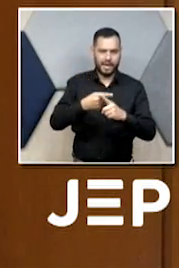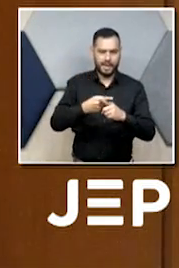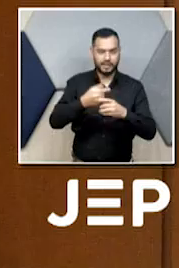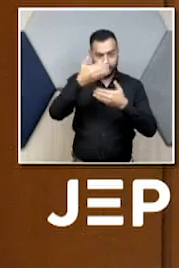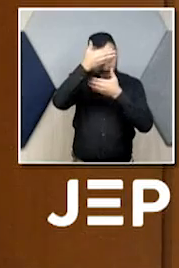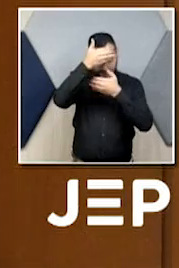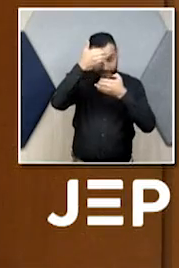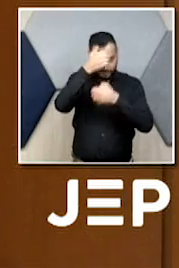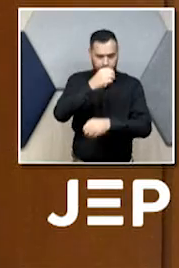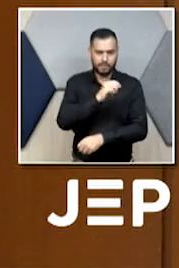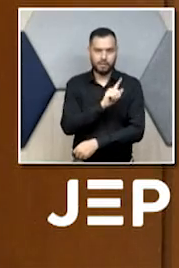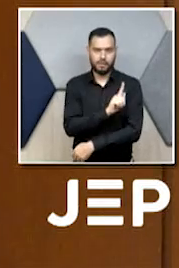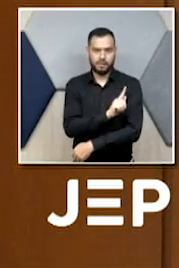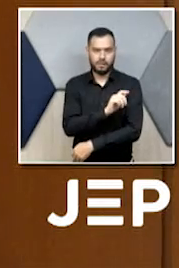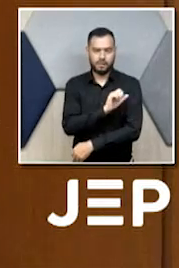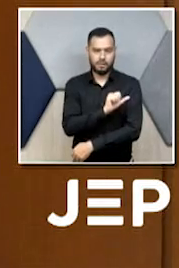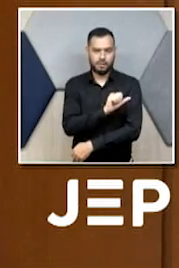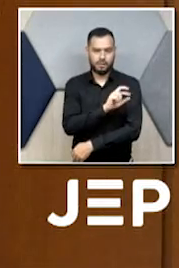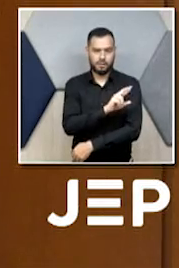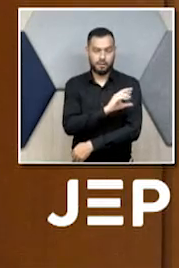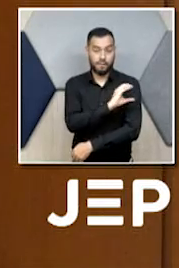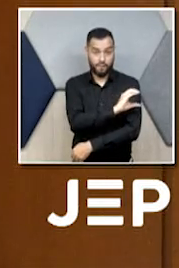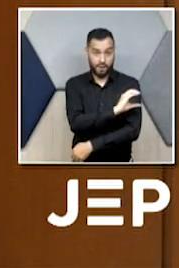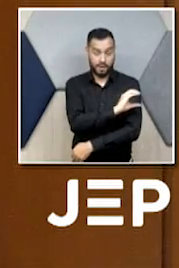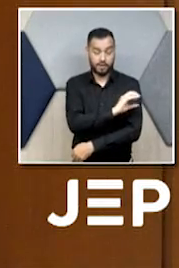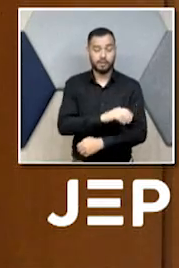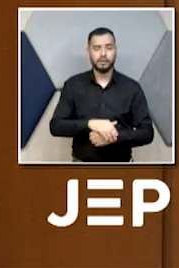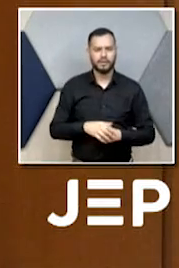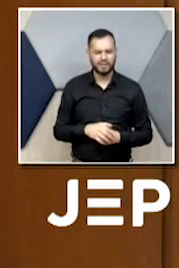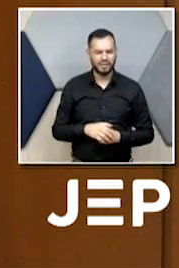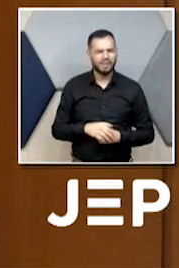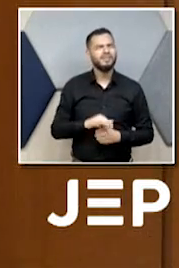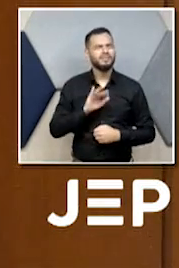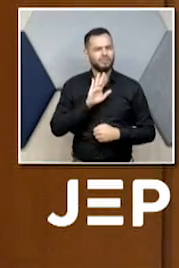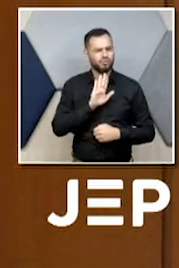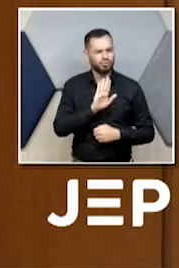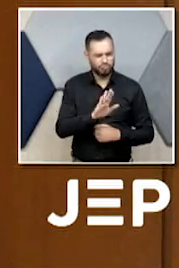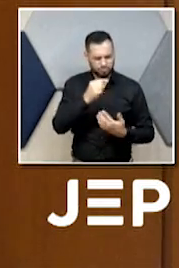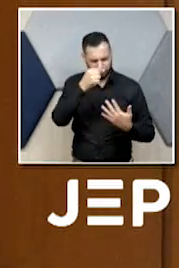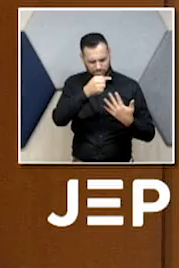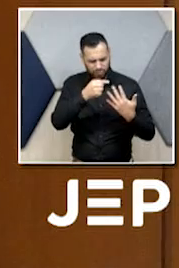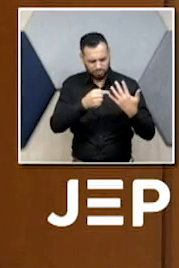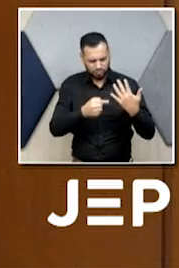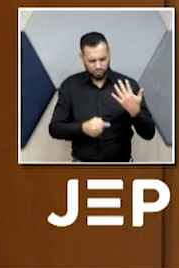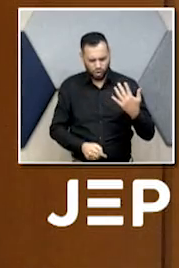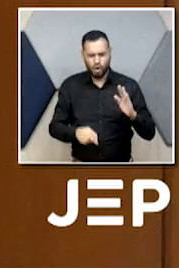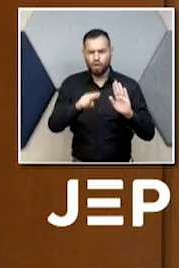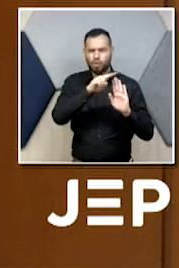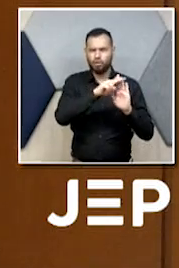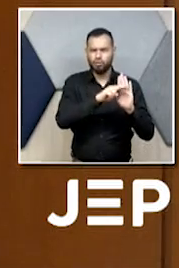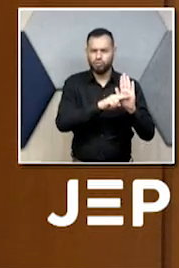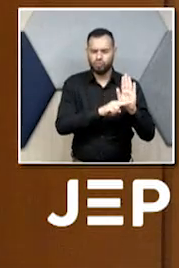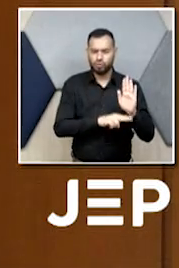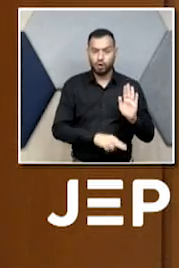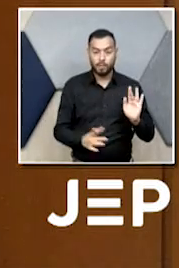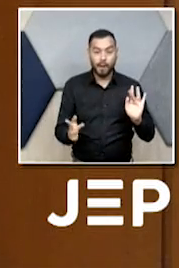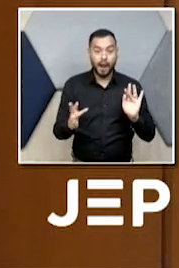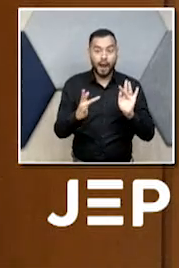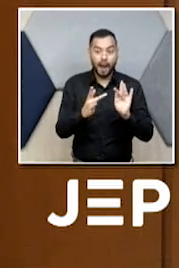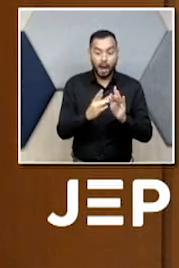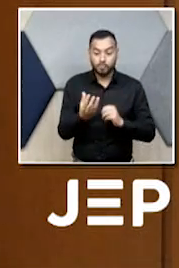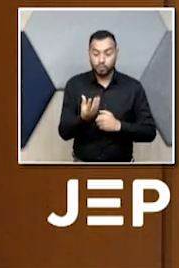y se previeron unas medidas equivalentes para los miembros de la fuerza